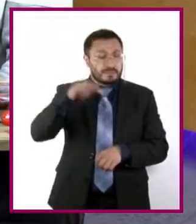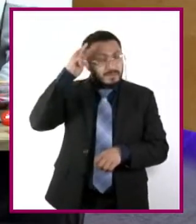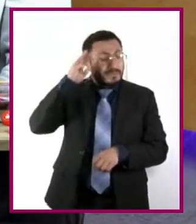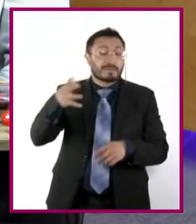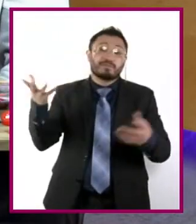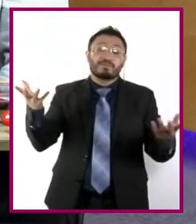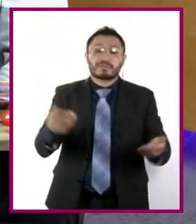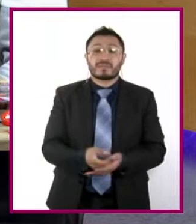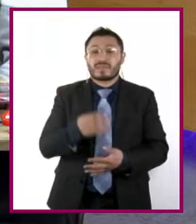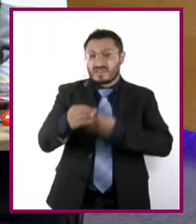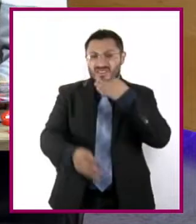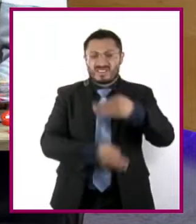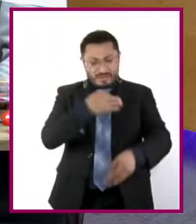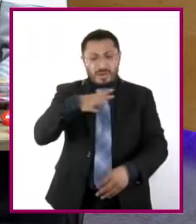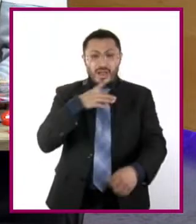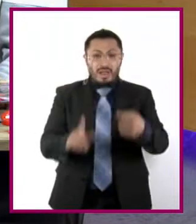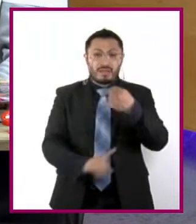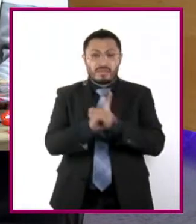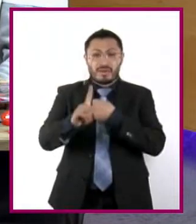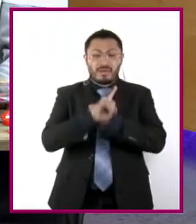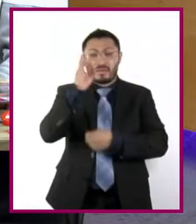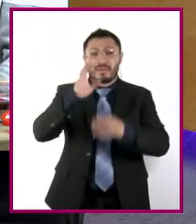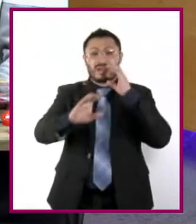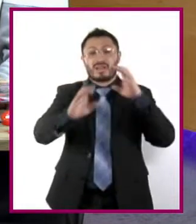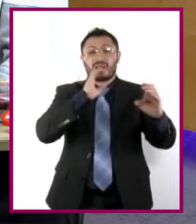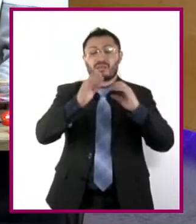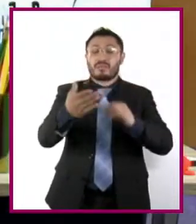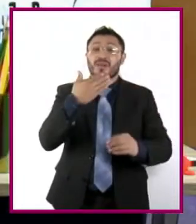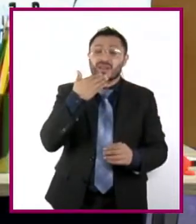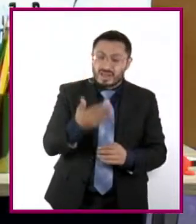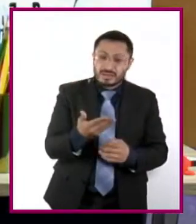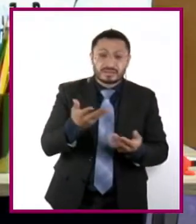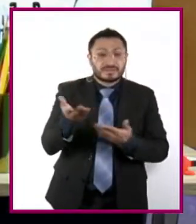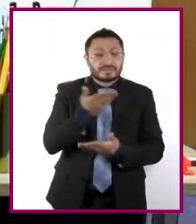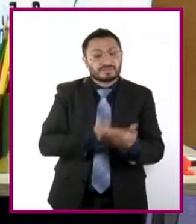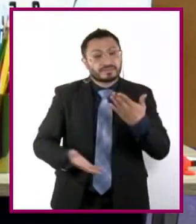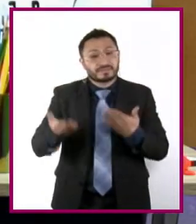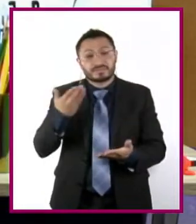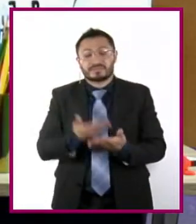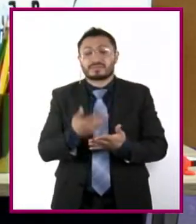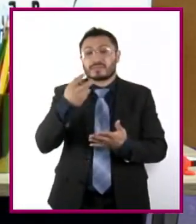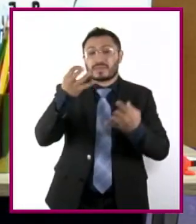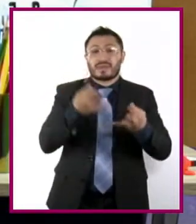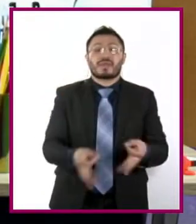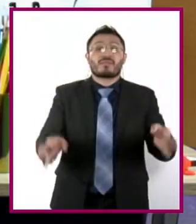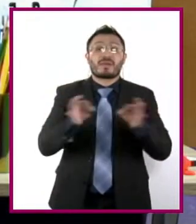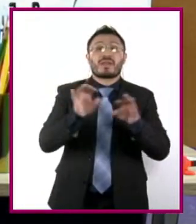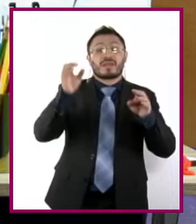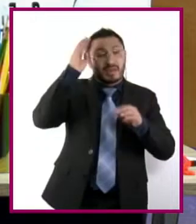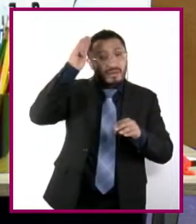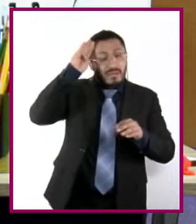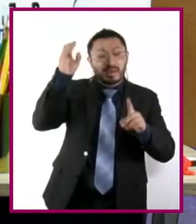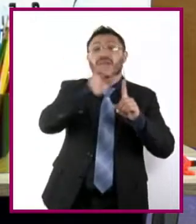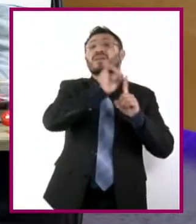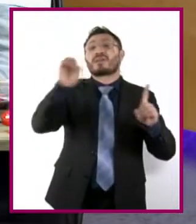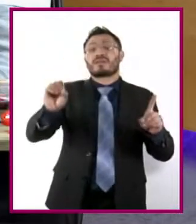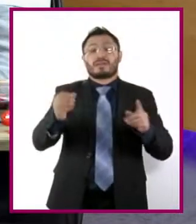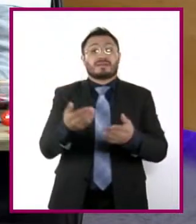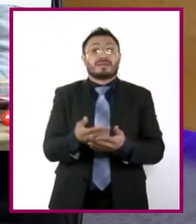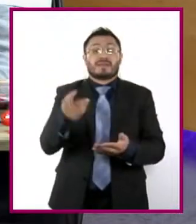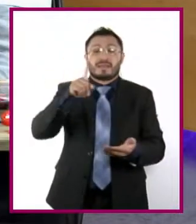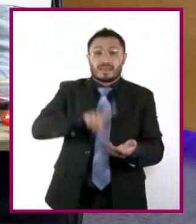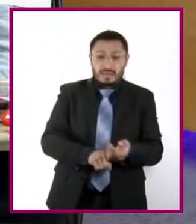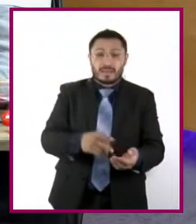visto, todos podemos tener problemas para comunicarnos adecuadamente y convivir. Por eso es importante organizar nuestros pensamientos antes de hablar,